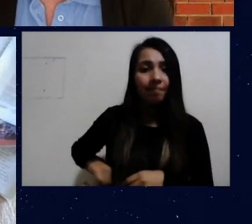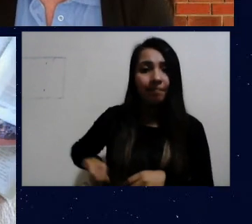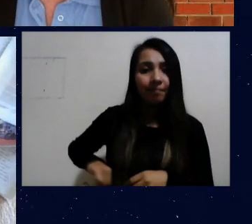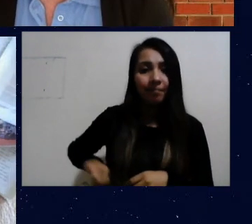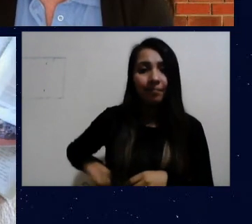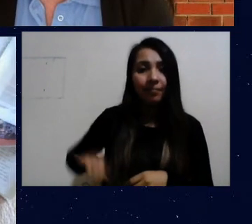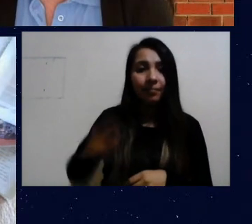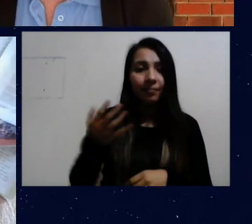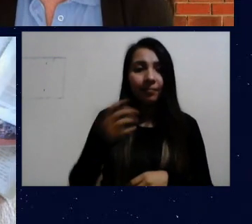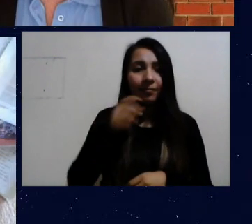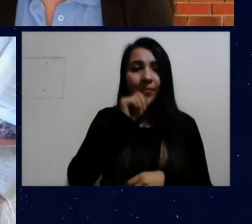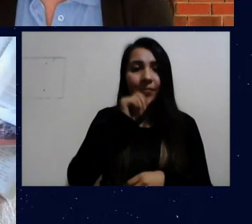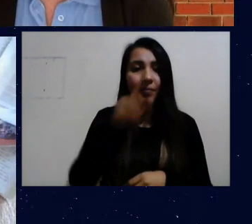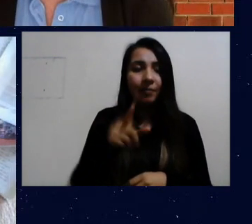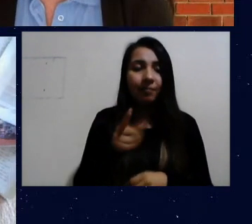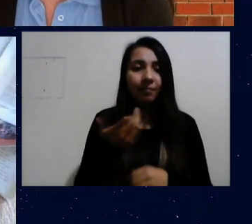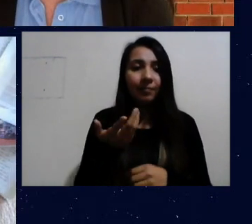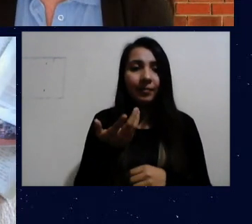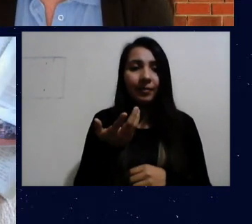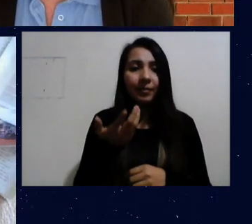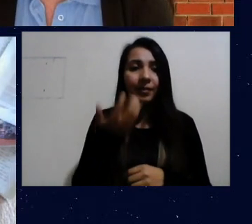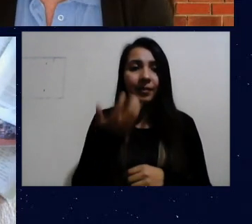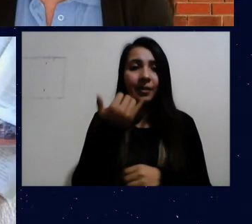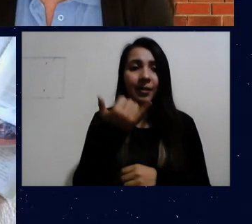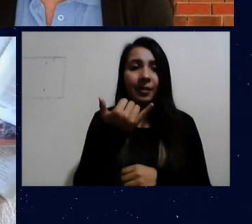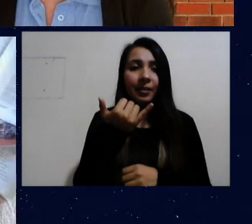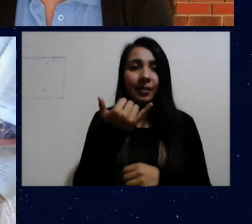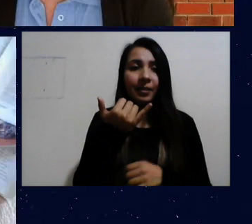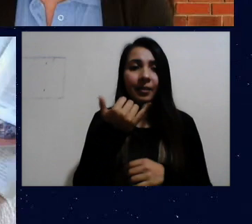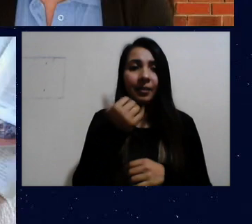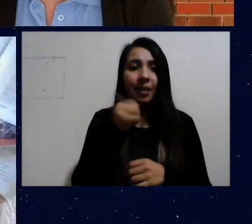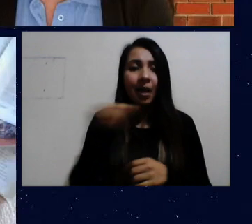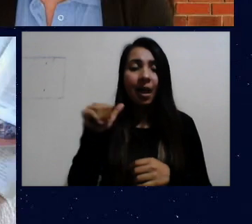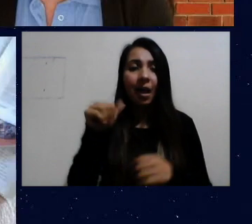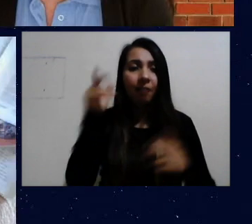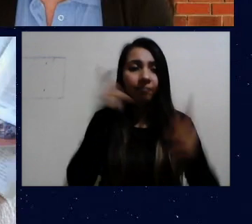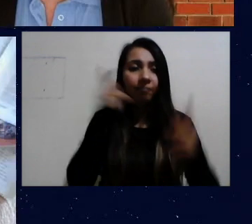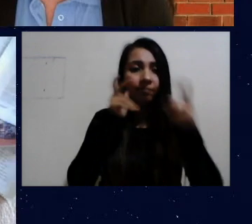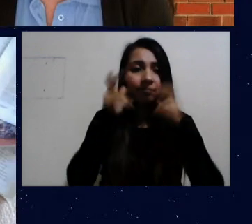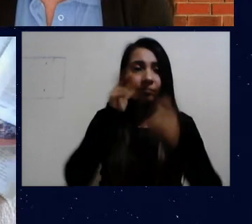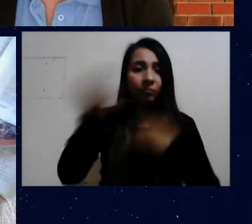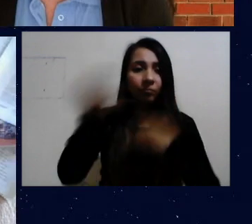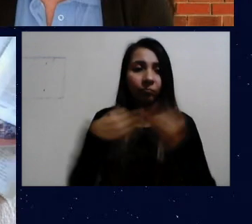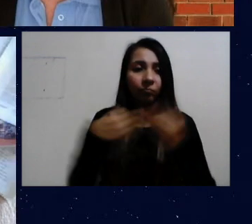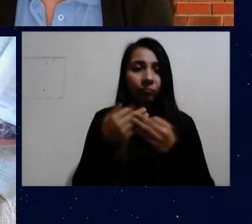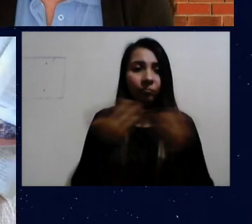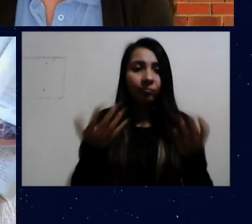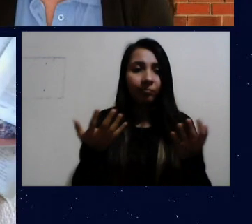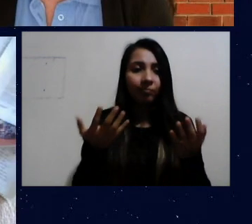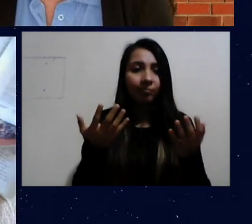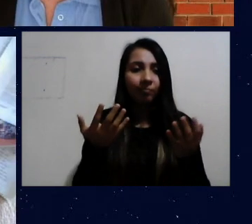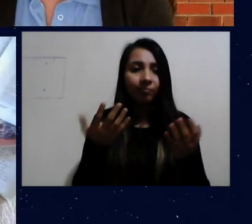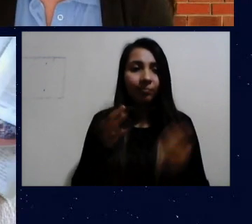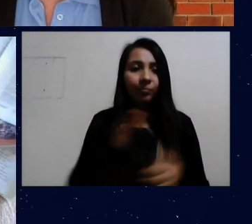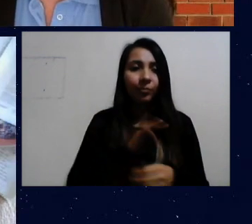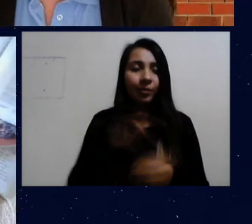Y a los que nos estáis escuchando por lo mismo, por tener las ganas de escucharnos,